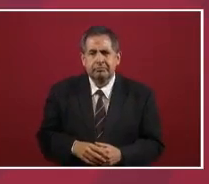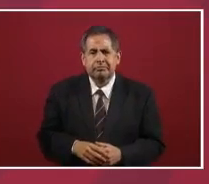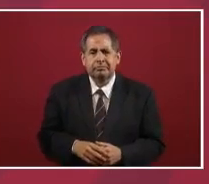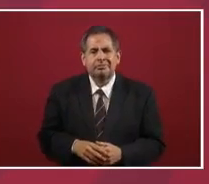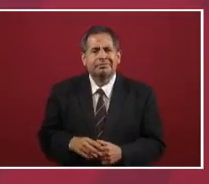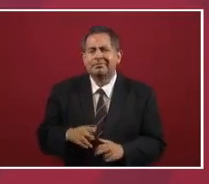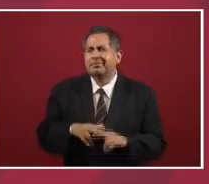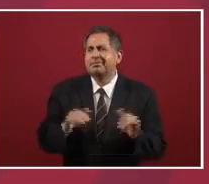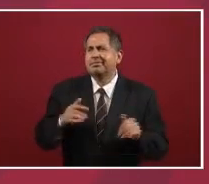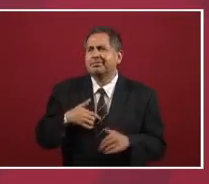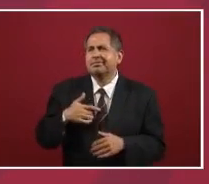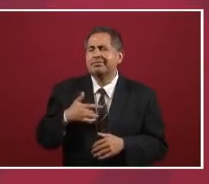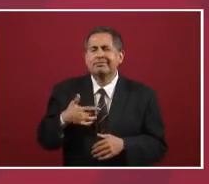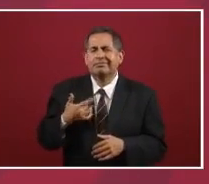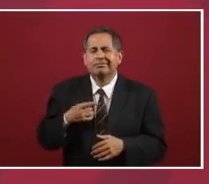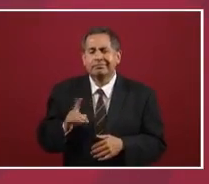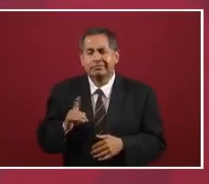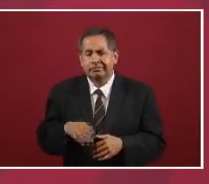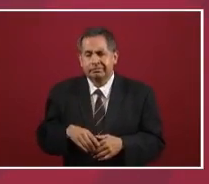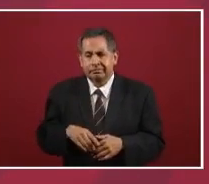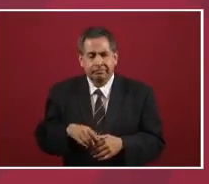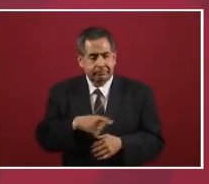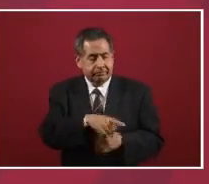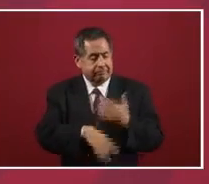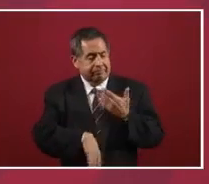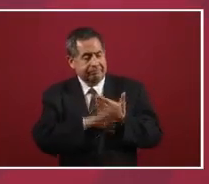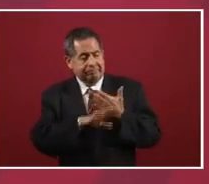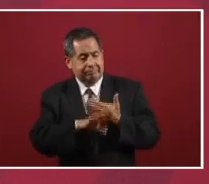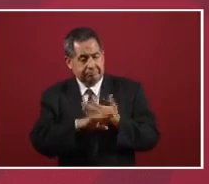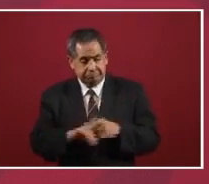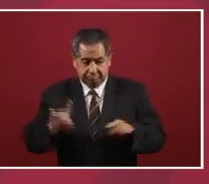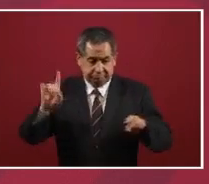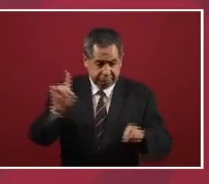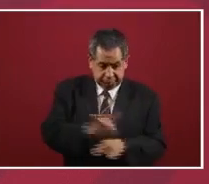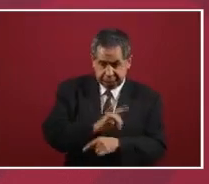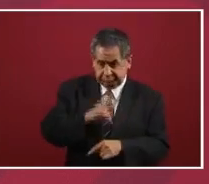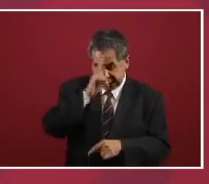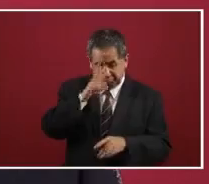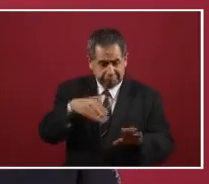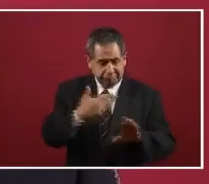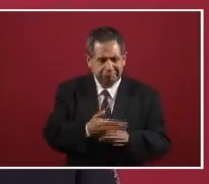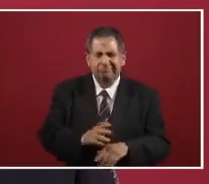Ni siquiera a los que nos hicieron mucho daño,